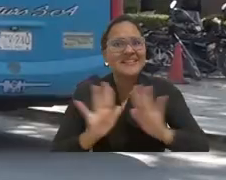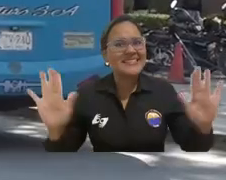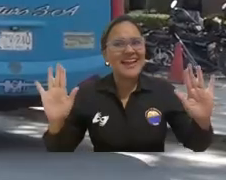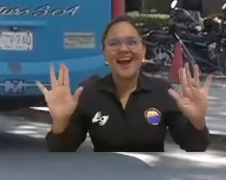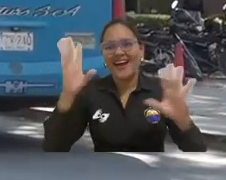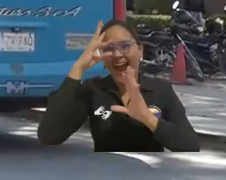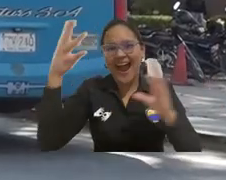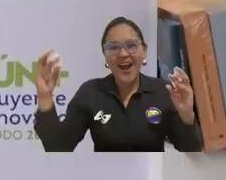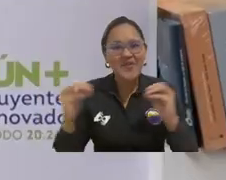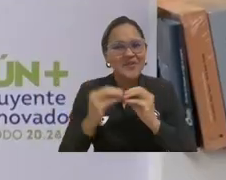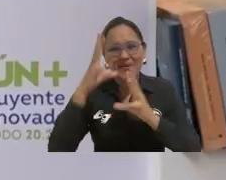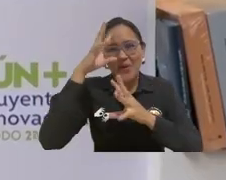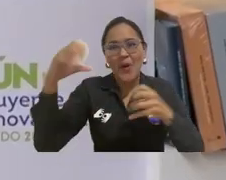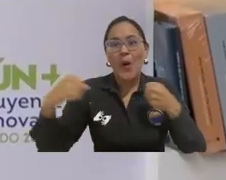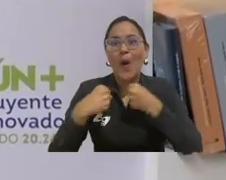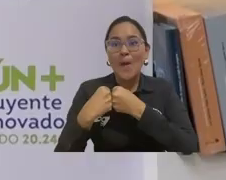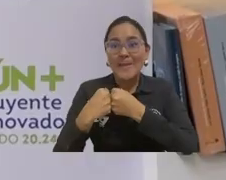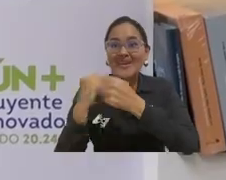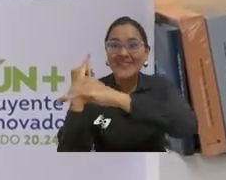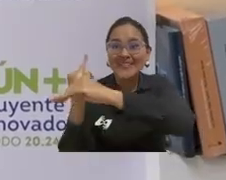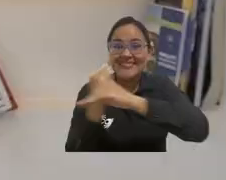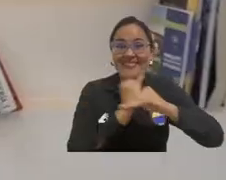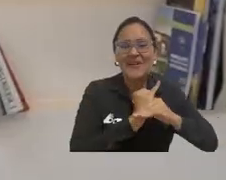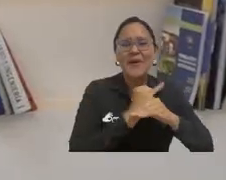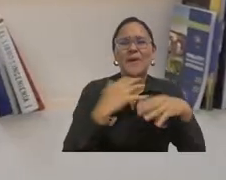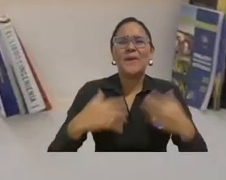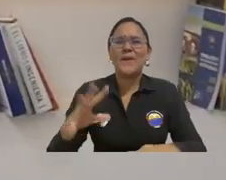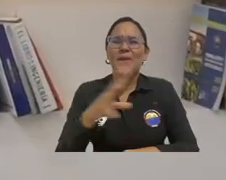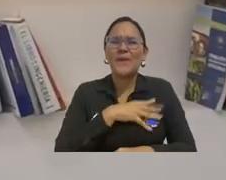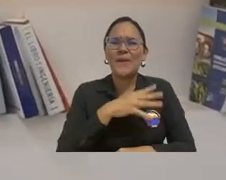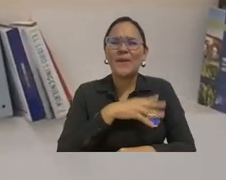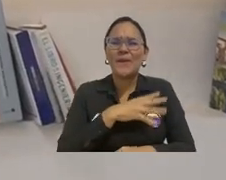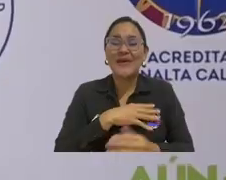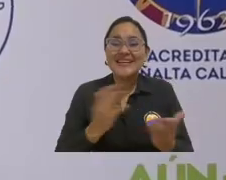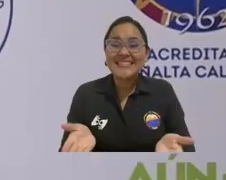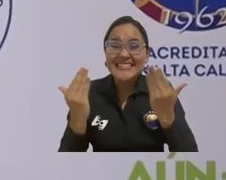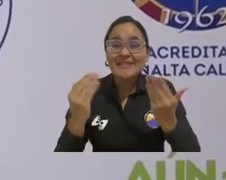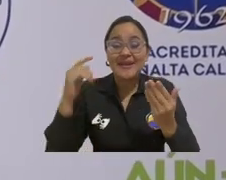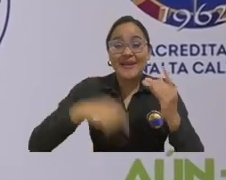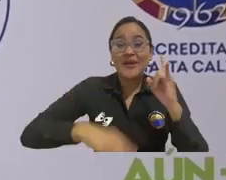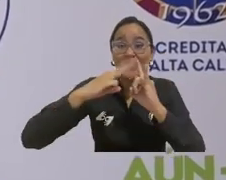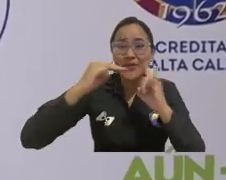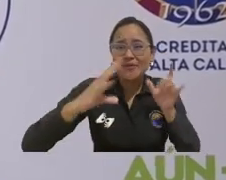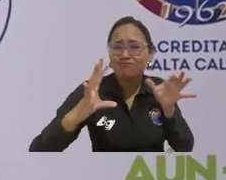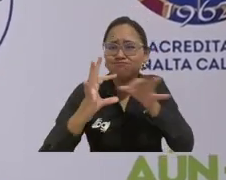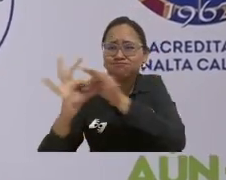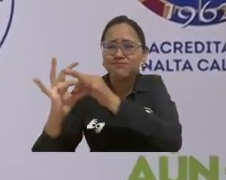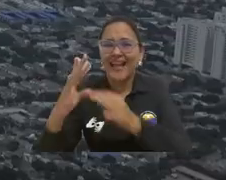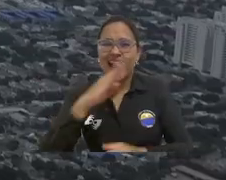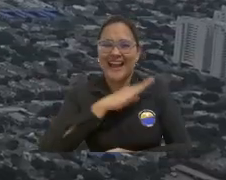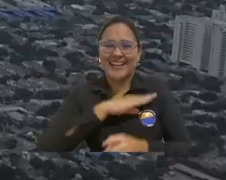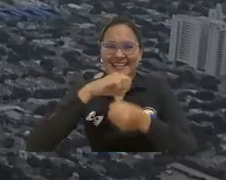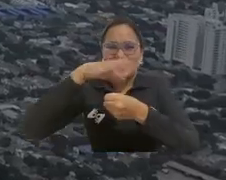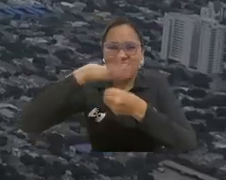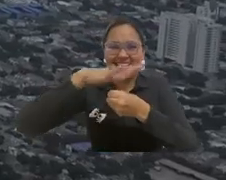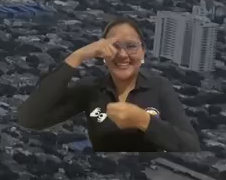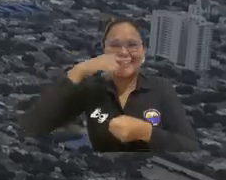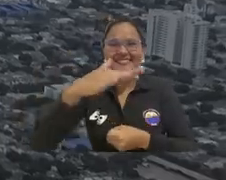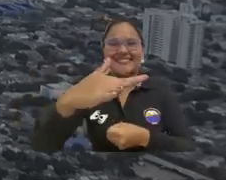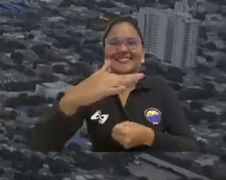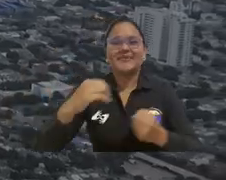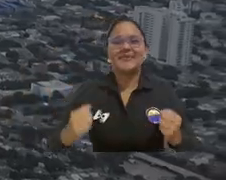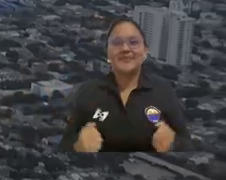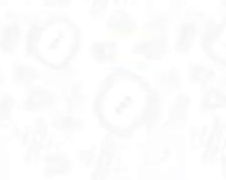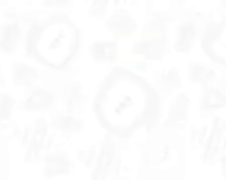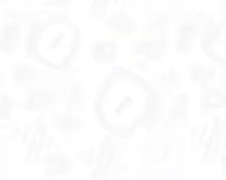tuvo un final feliz con la firma de convenio entre las dos instituciones y que hace parte de la gran alianza de la Alma Mater con la Alcaldía Distrital